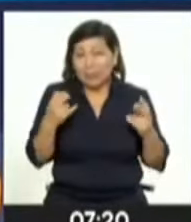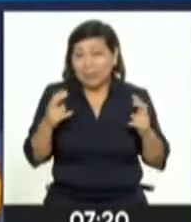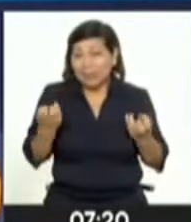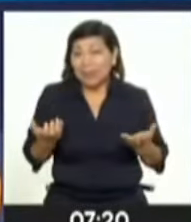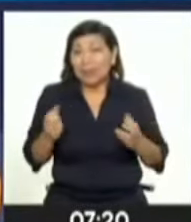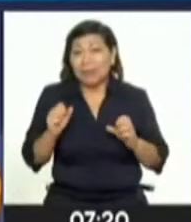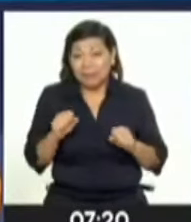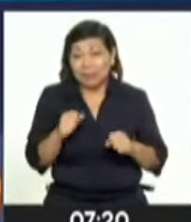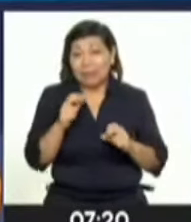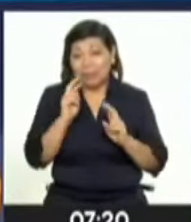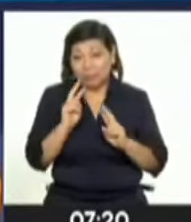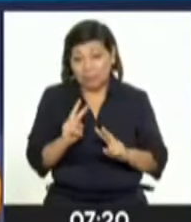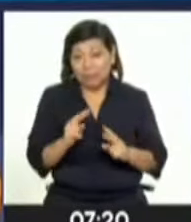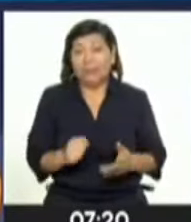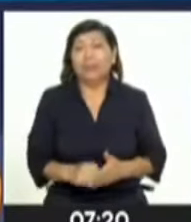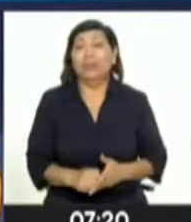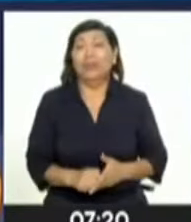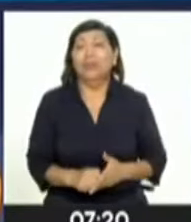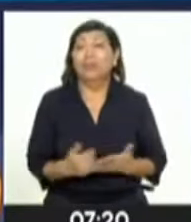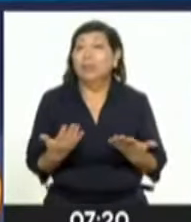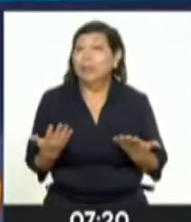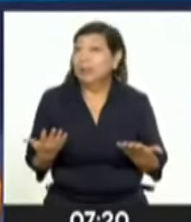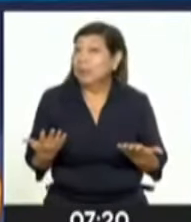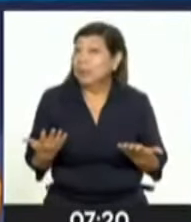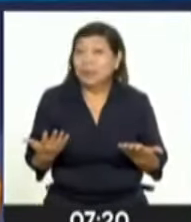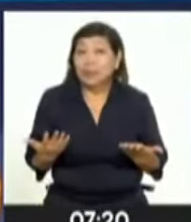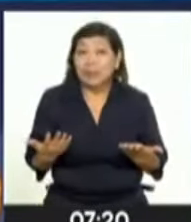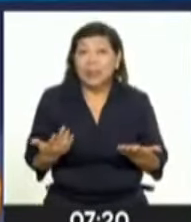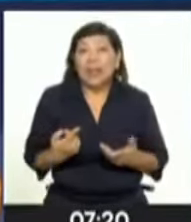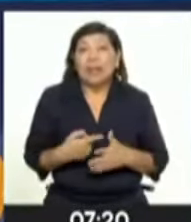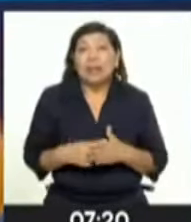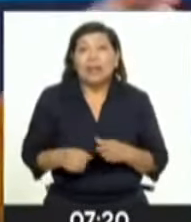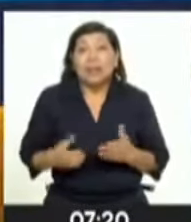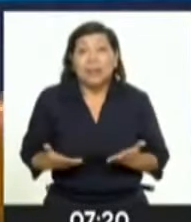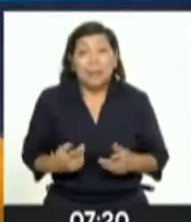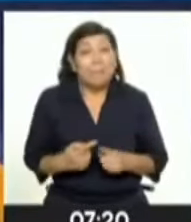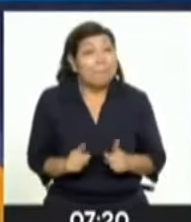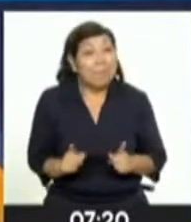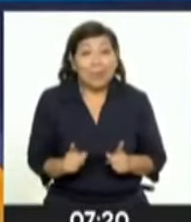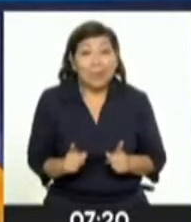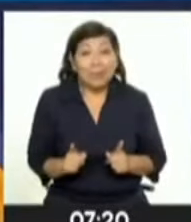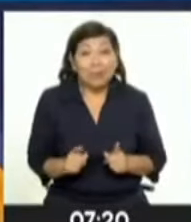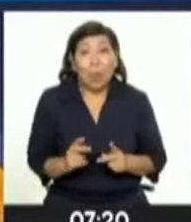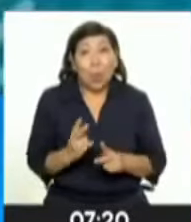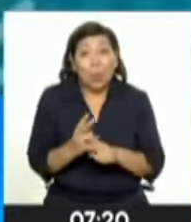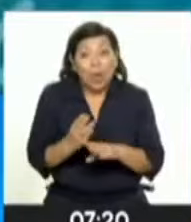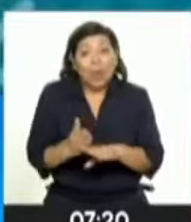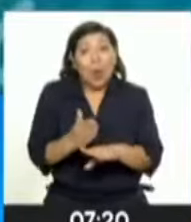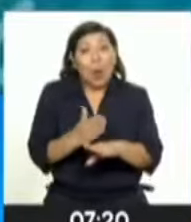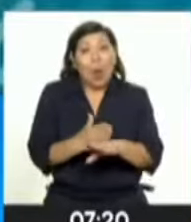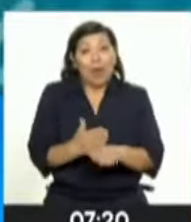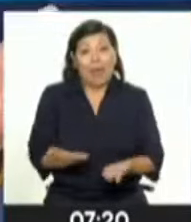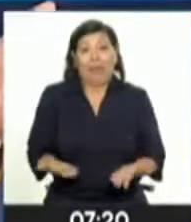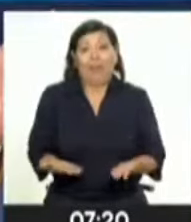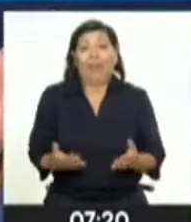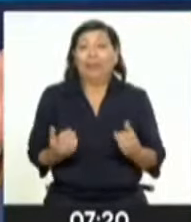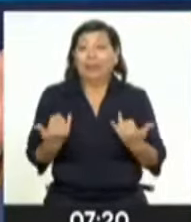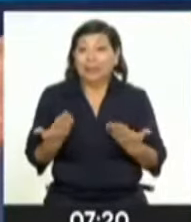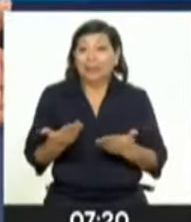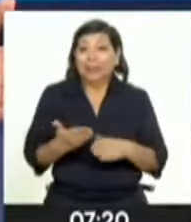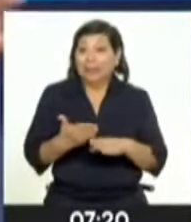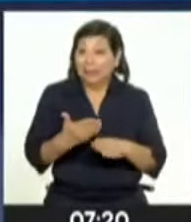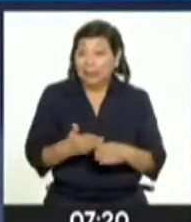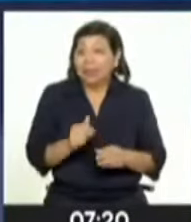del CICB es que es una reacción, pero no era prevención. Prevención recién